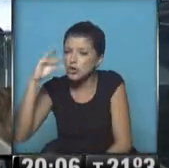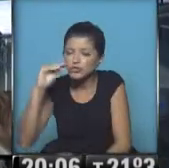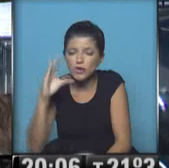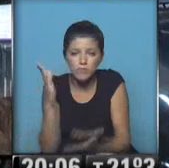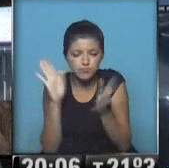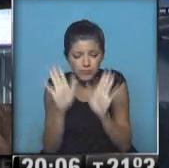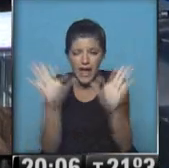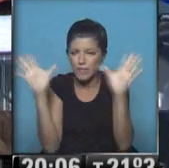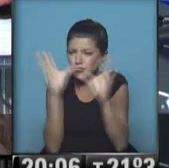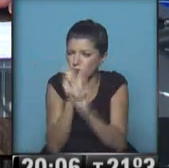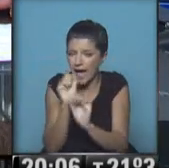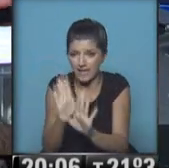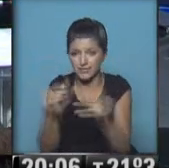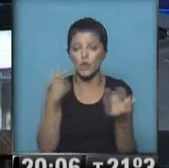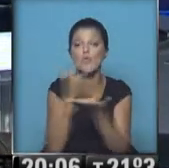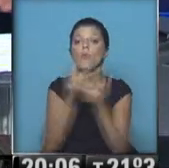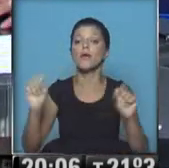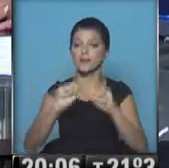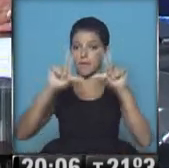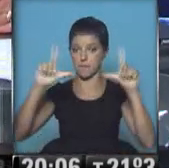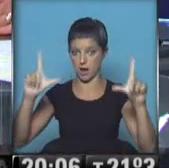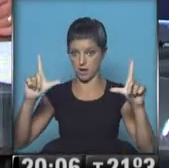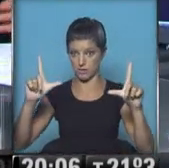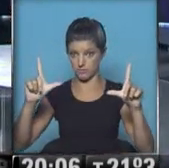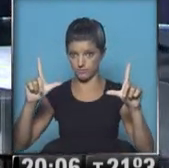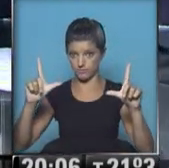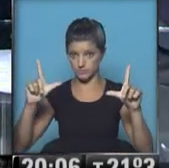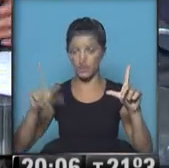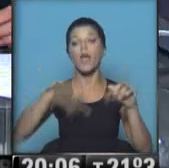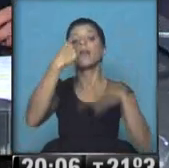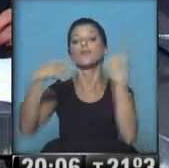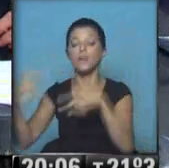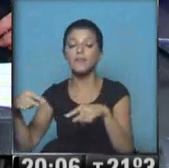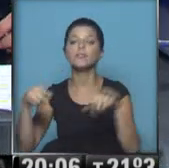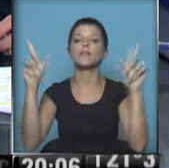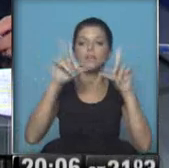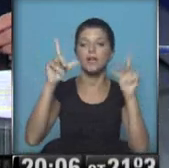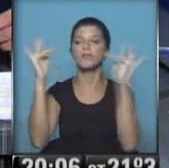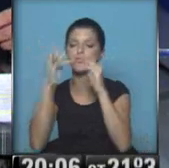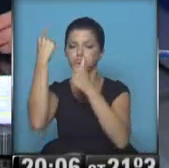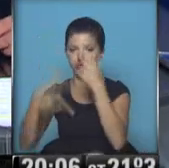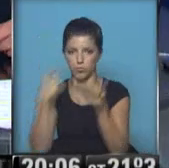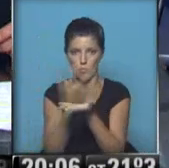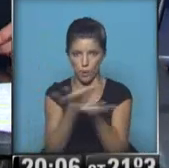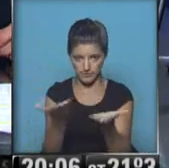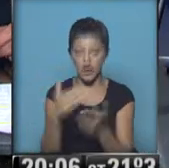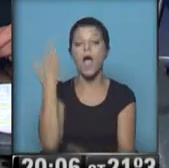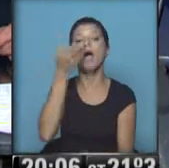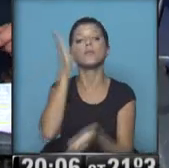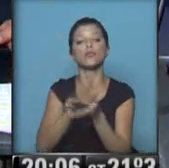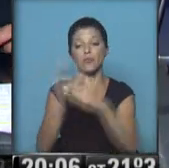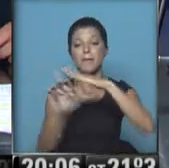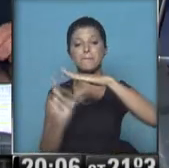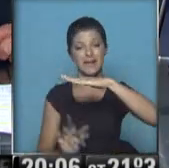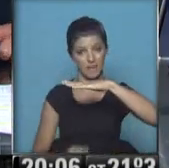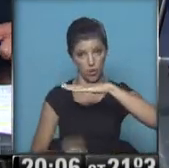muestra justamente la imagen que hemos recibido a través de los distintos medios y de las distintas redes. Hablamos del sur argentino, la